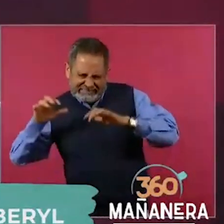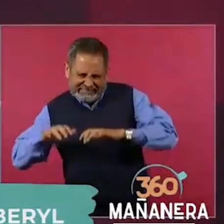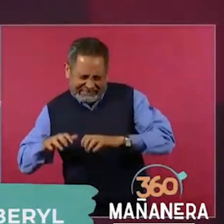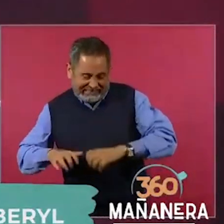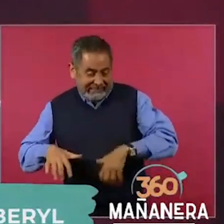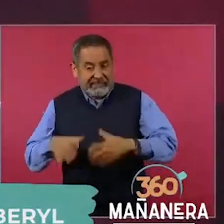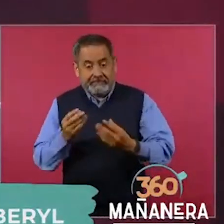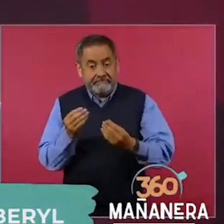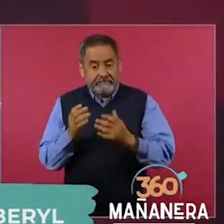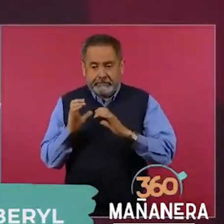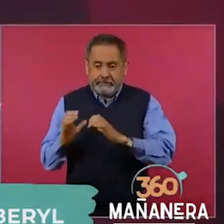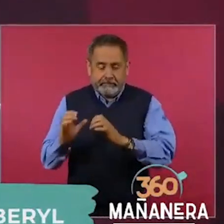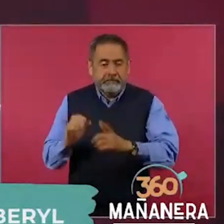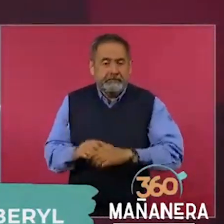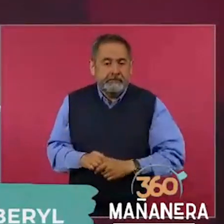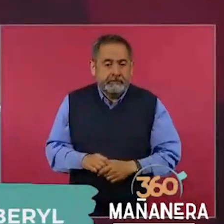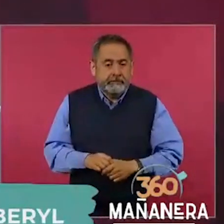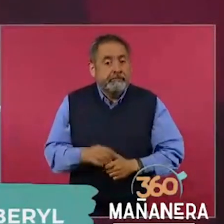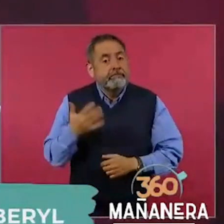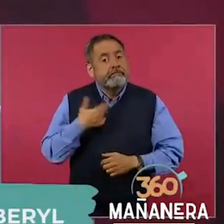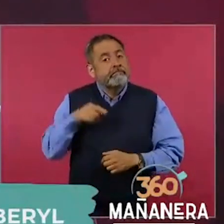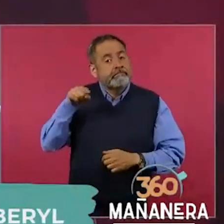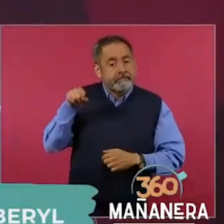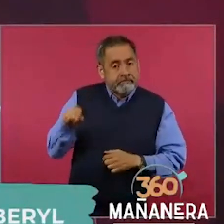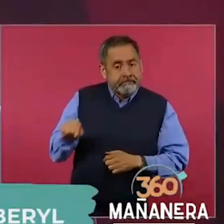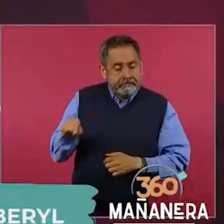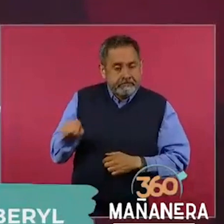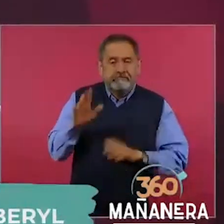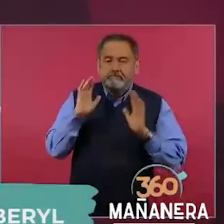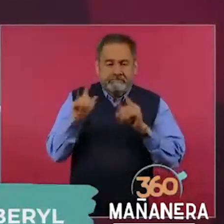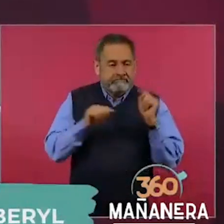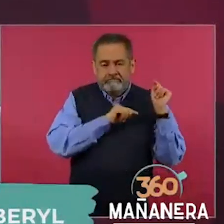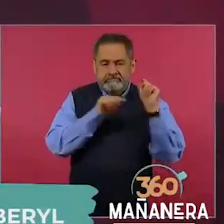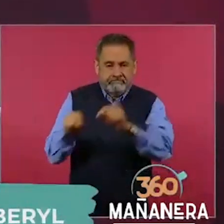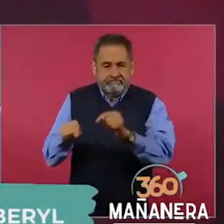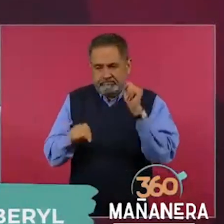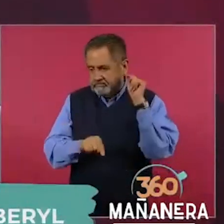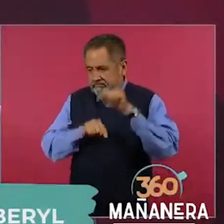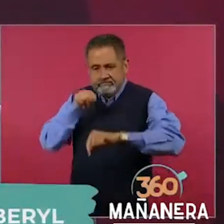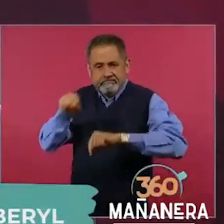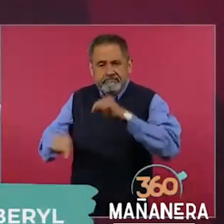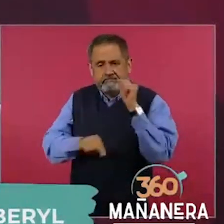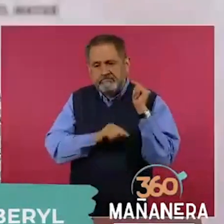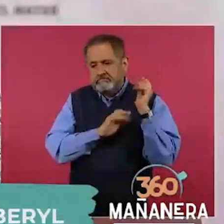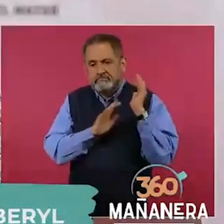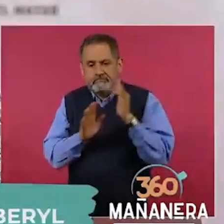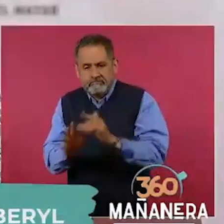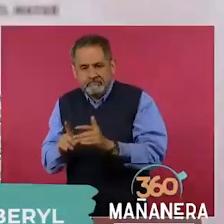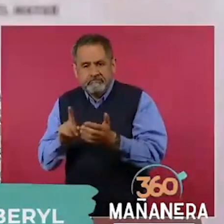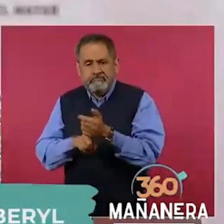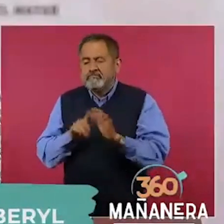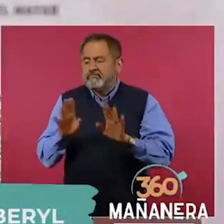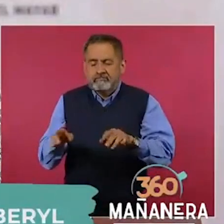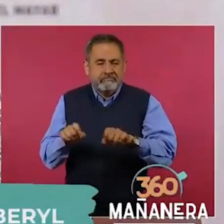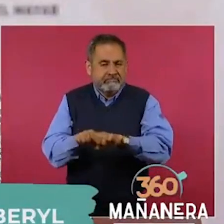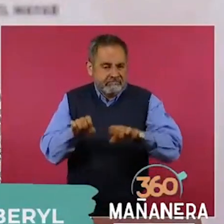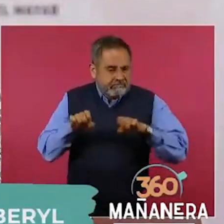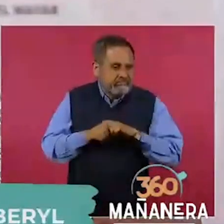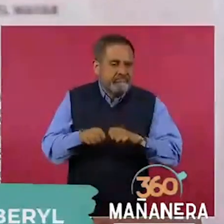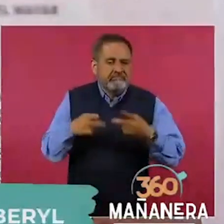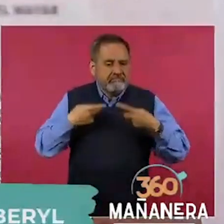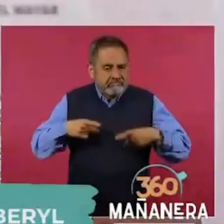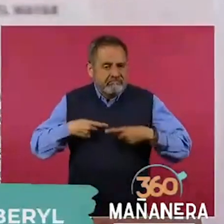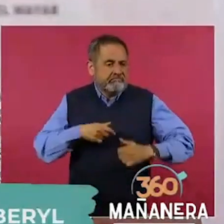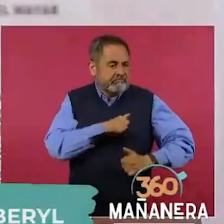e y ahí está ya concentrándose el equipo